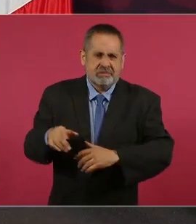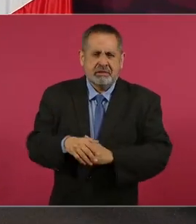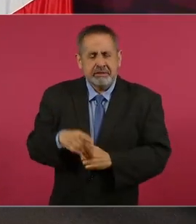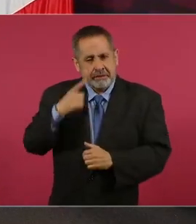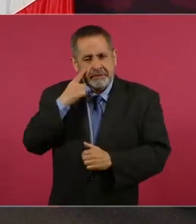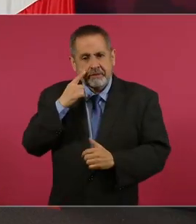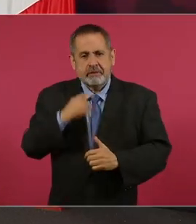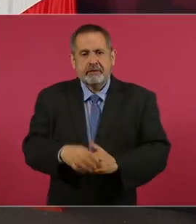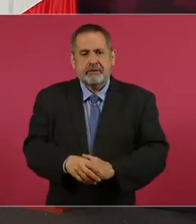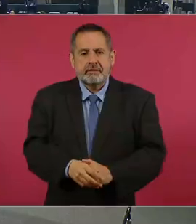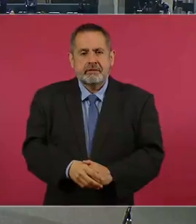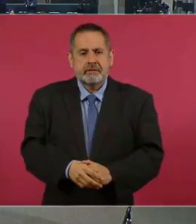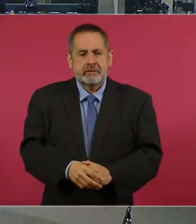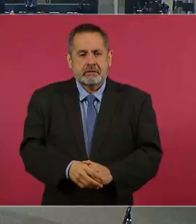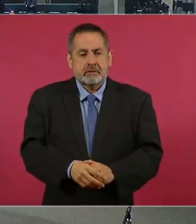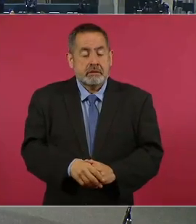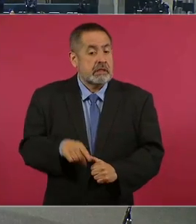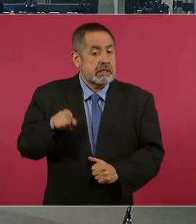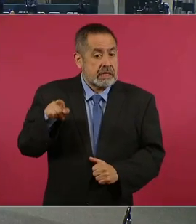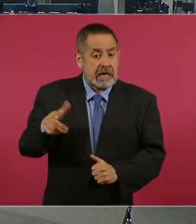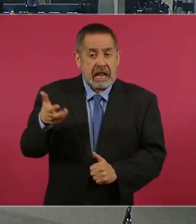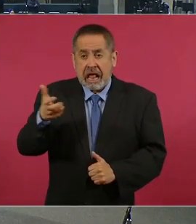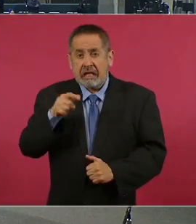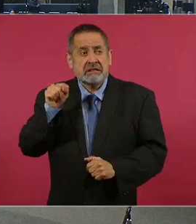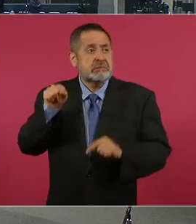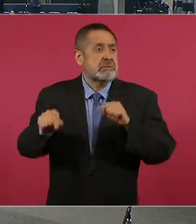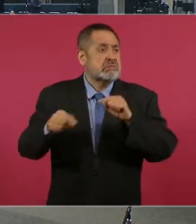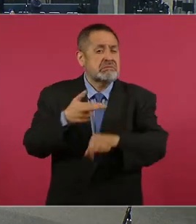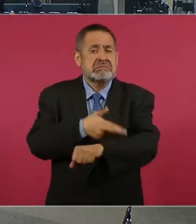fíjense, construyó